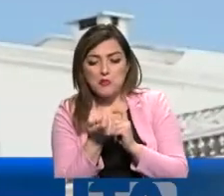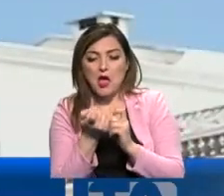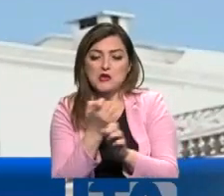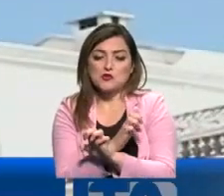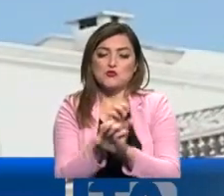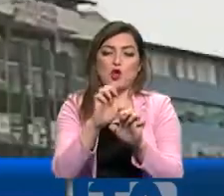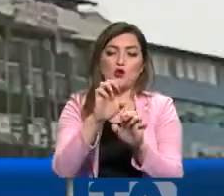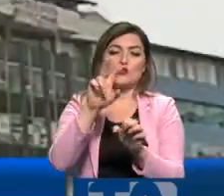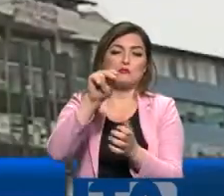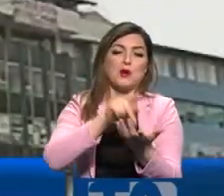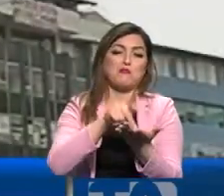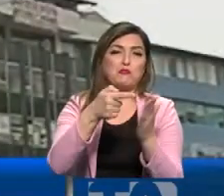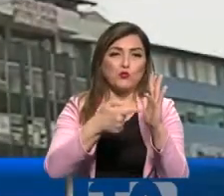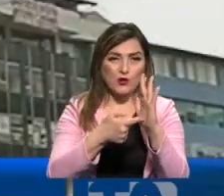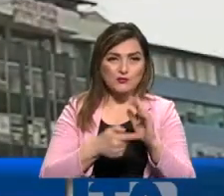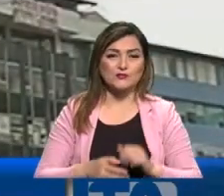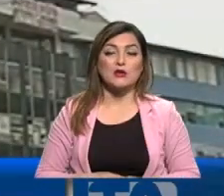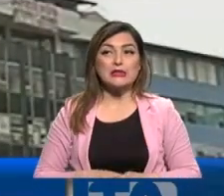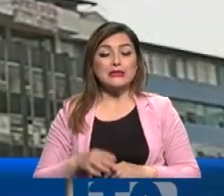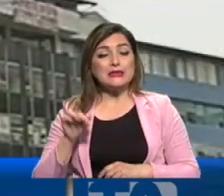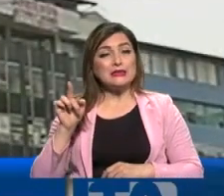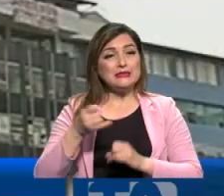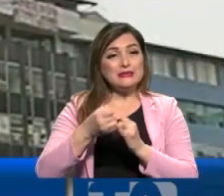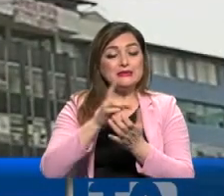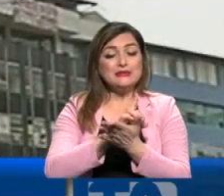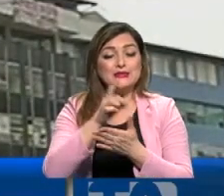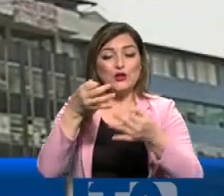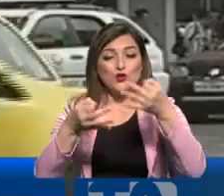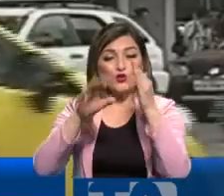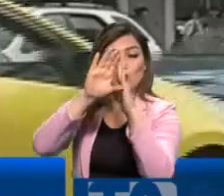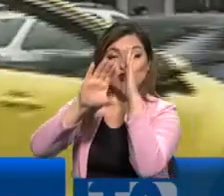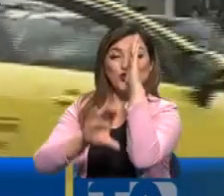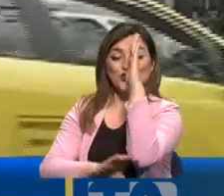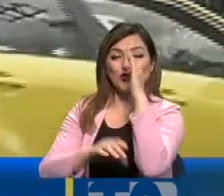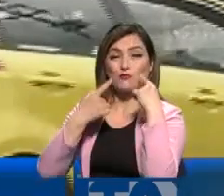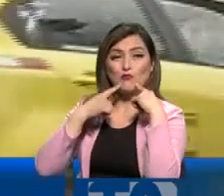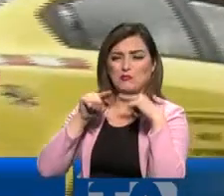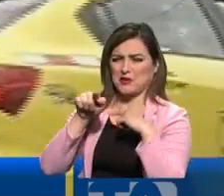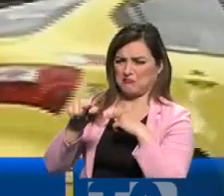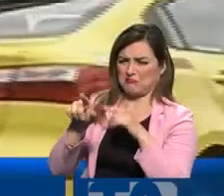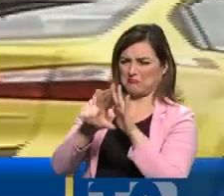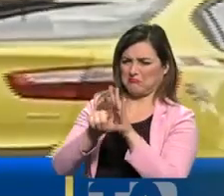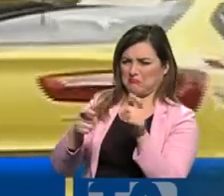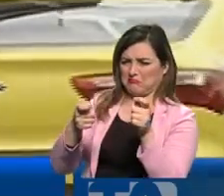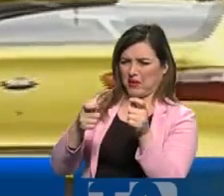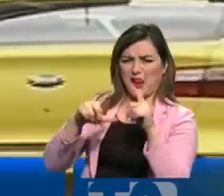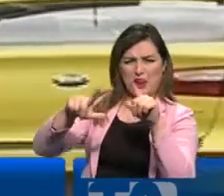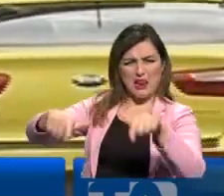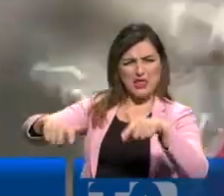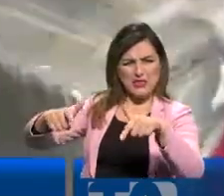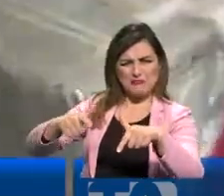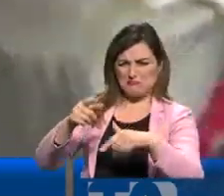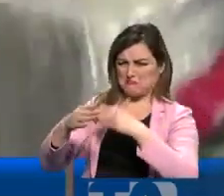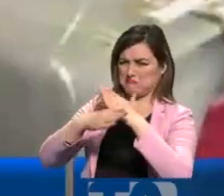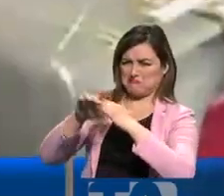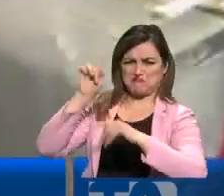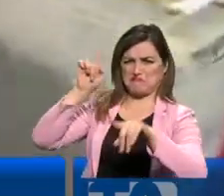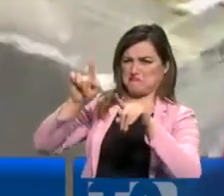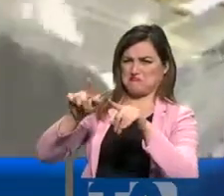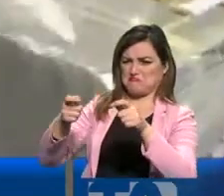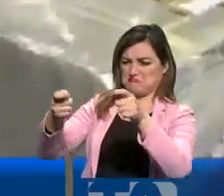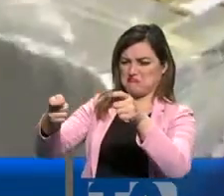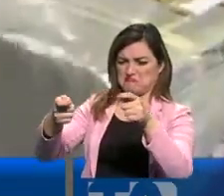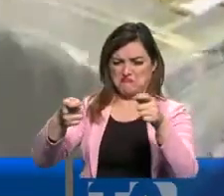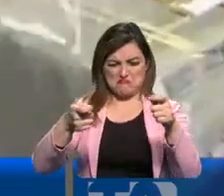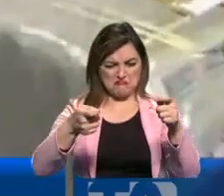exonerar impuestos. Sin embargo, este fin de semana, la Corte Constitucional declaró improcedente la objeción presidencial, por lo que el gobierno